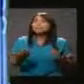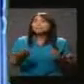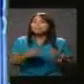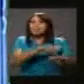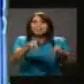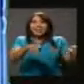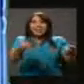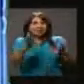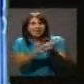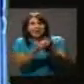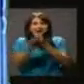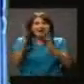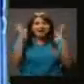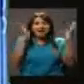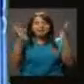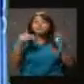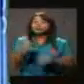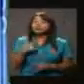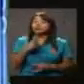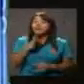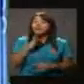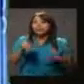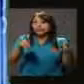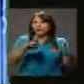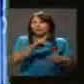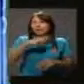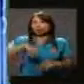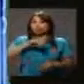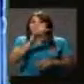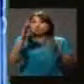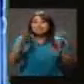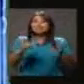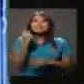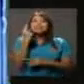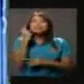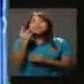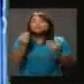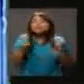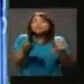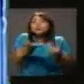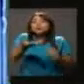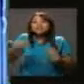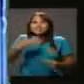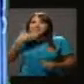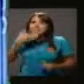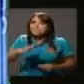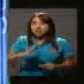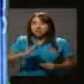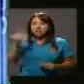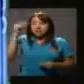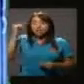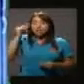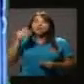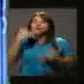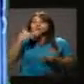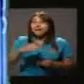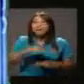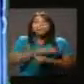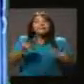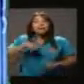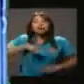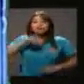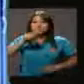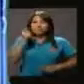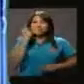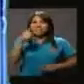que los costarricenses entendemos que hay muchas cosas que están mal en el gobierno están mal pero tenemos que entender que este país